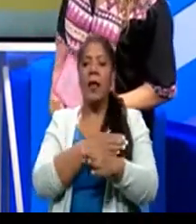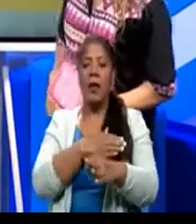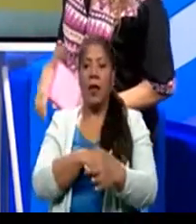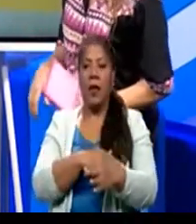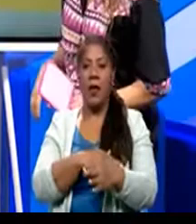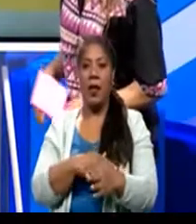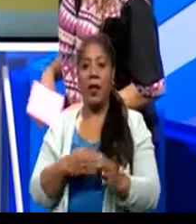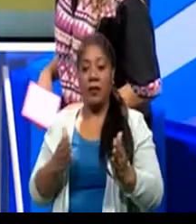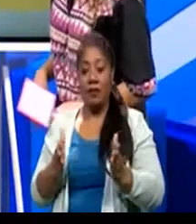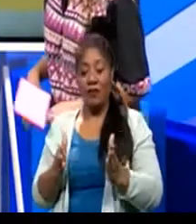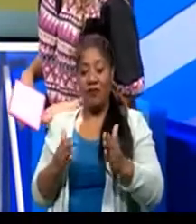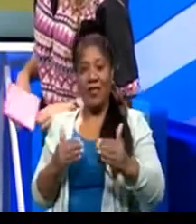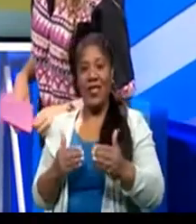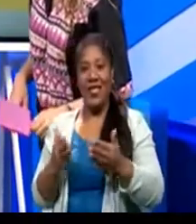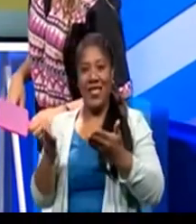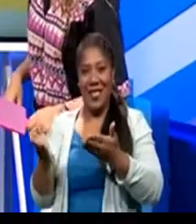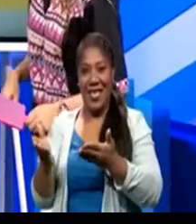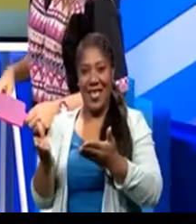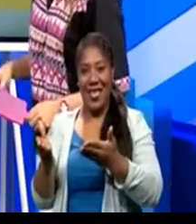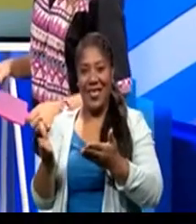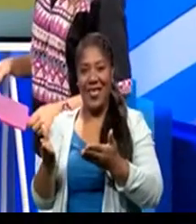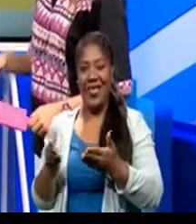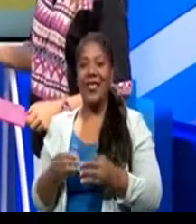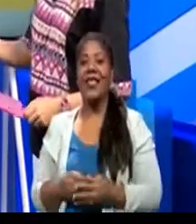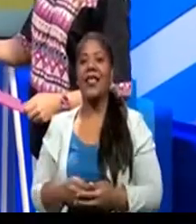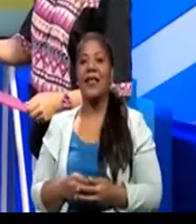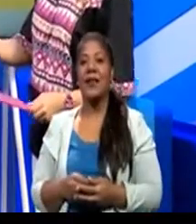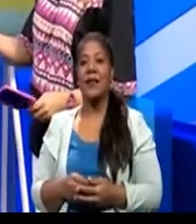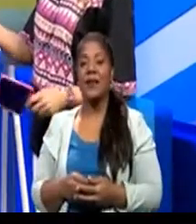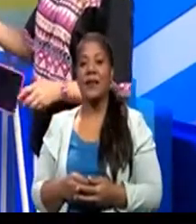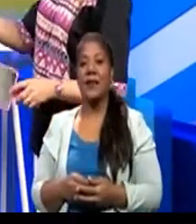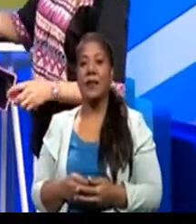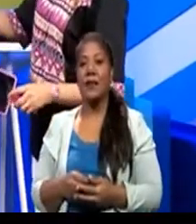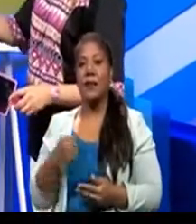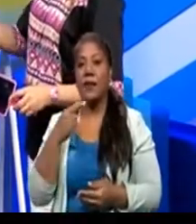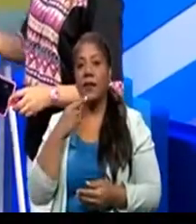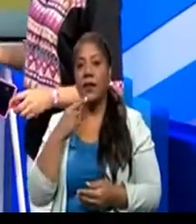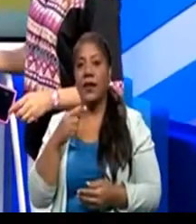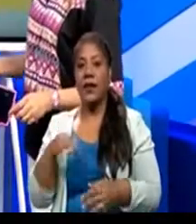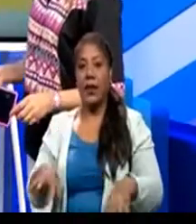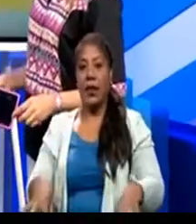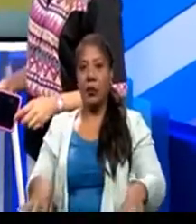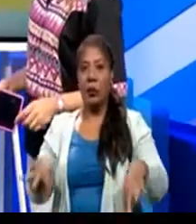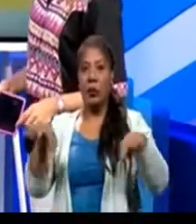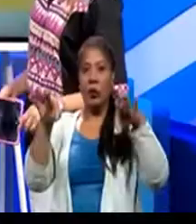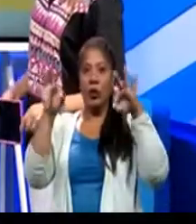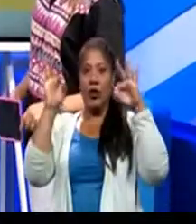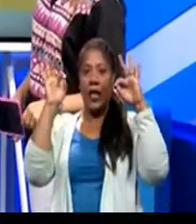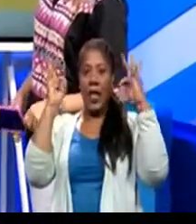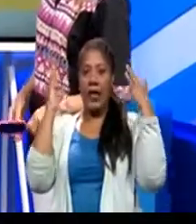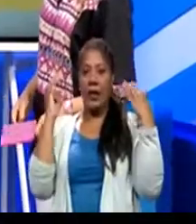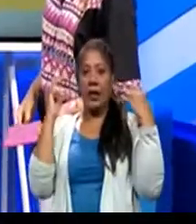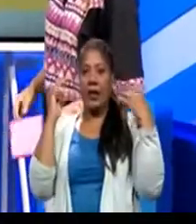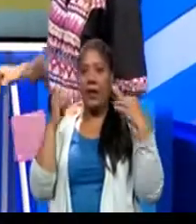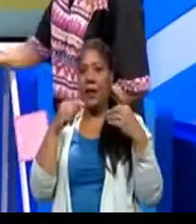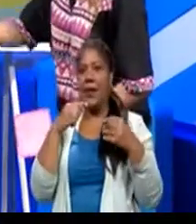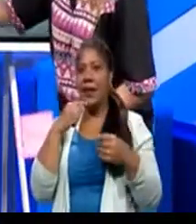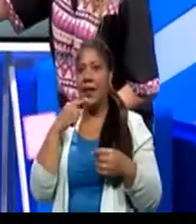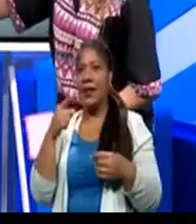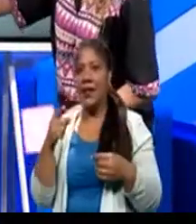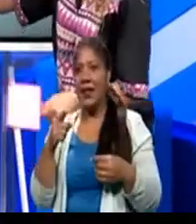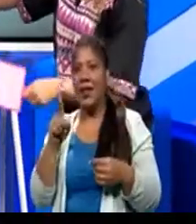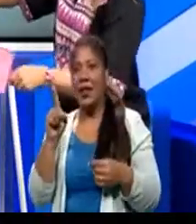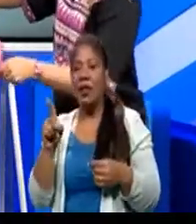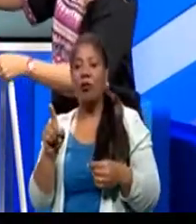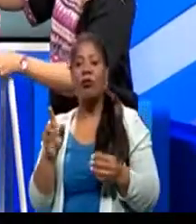esa canastita que usted me, ¿esto?, está sosteniendo ahí así, okay, una pequeña sábana. ¿Qué será esto? Nini sí es inventora como la maestra